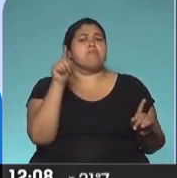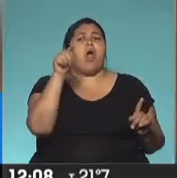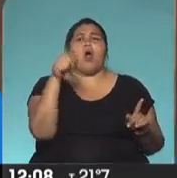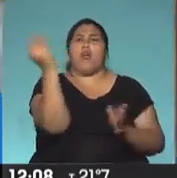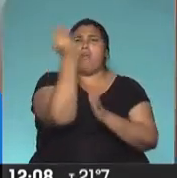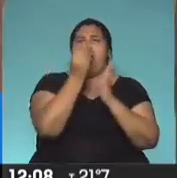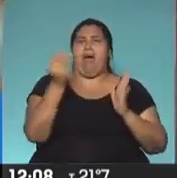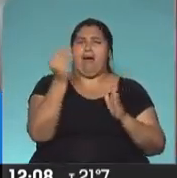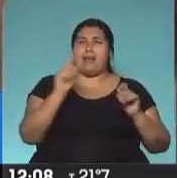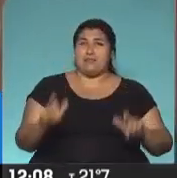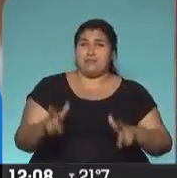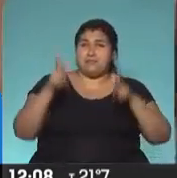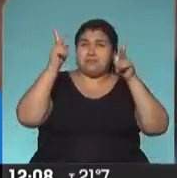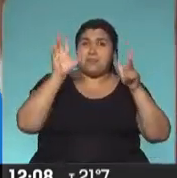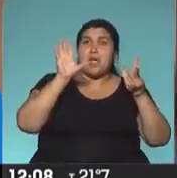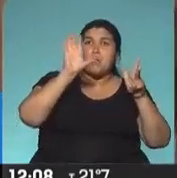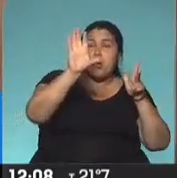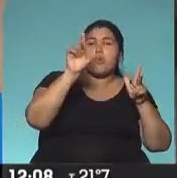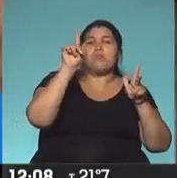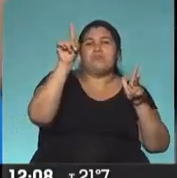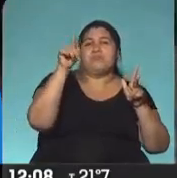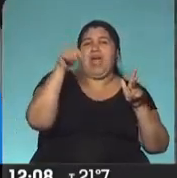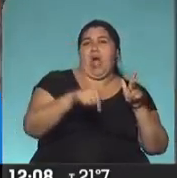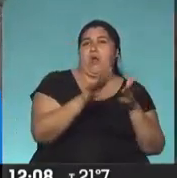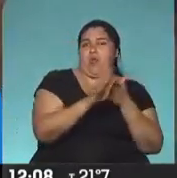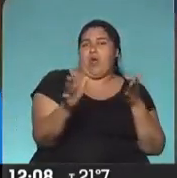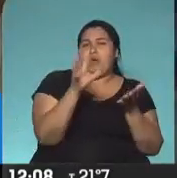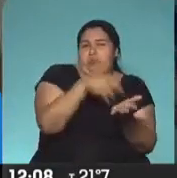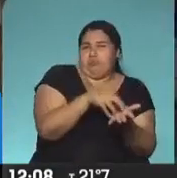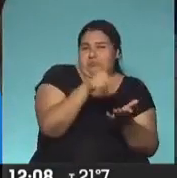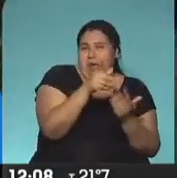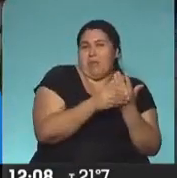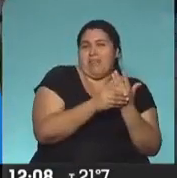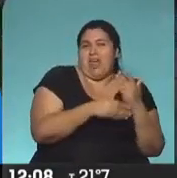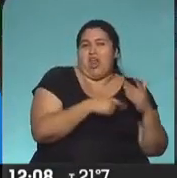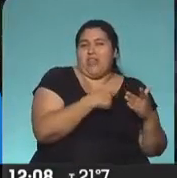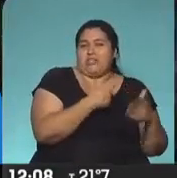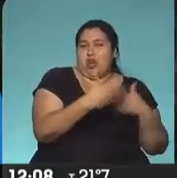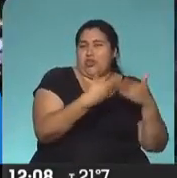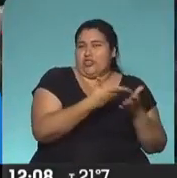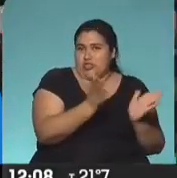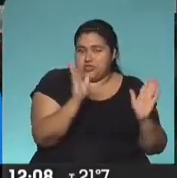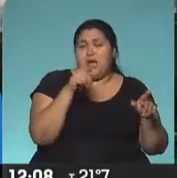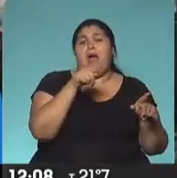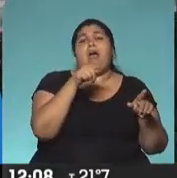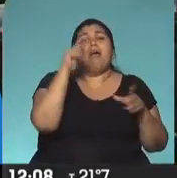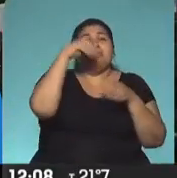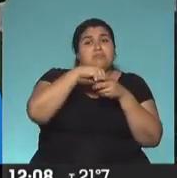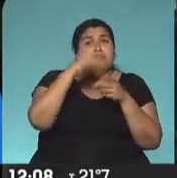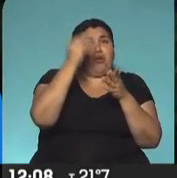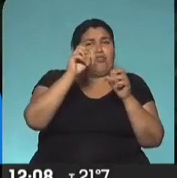está ubicada en el edificio en donde funciona el actual Ministerio de Salud, sobre la avenida 9 de Julio, en el corazón de la ciudad de Buenos